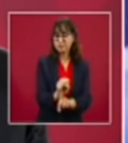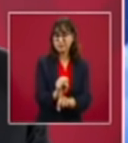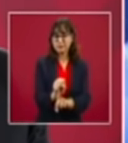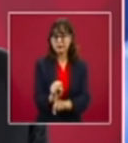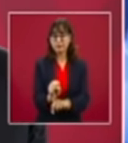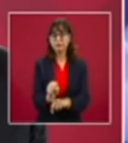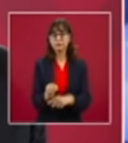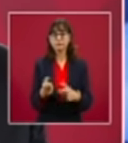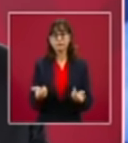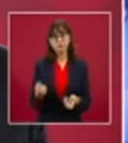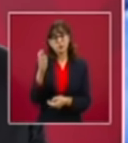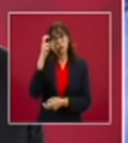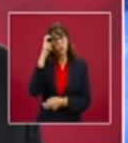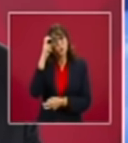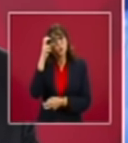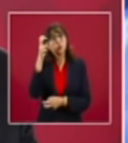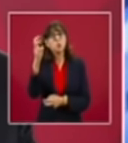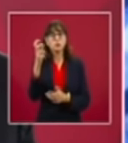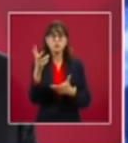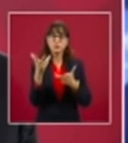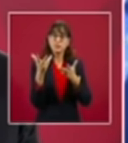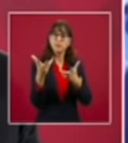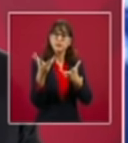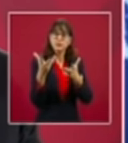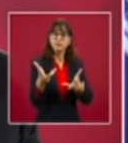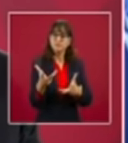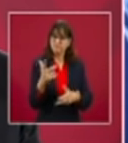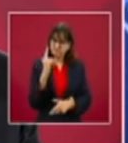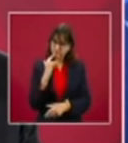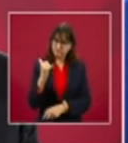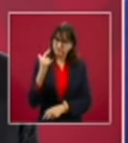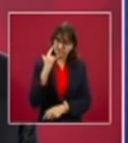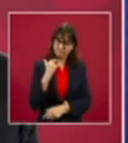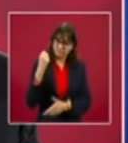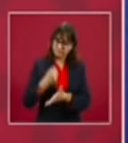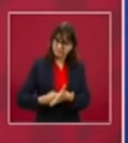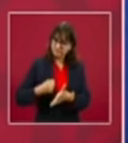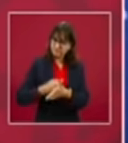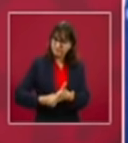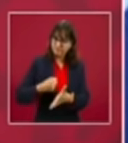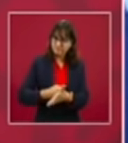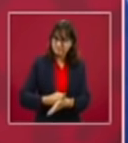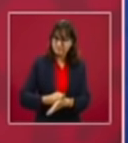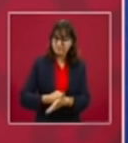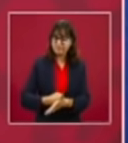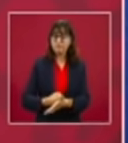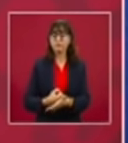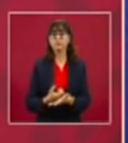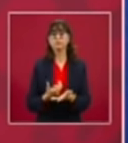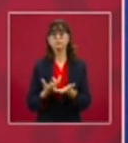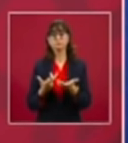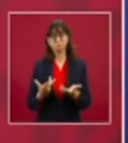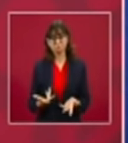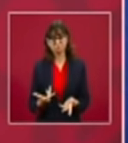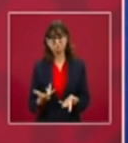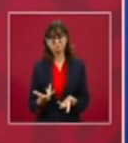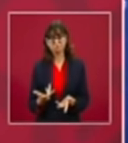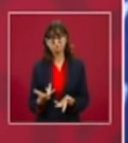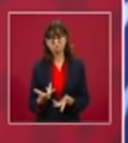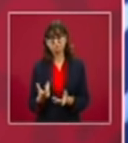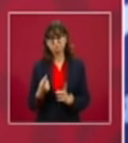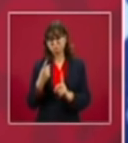política se mide por sus resultados su valor está en los resultados pero también como abogado que soy por mi